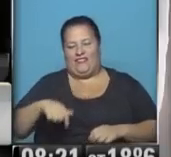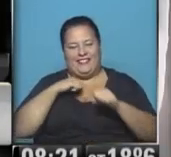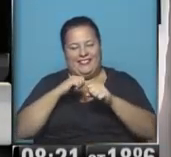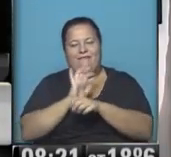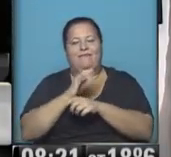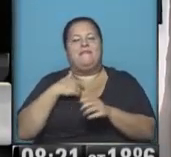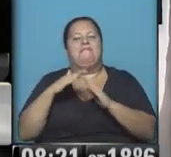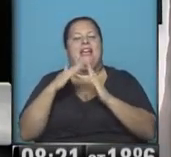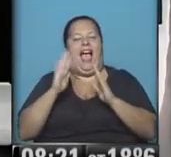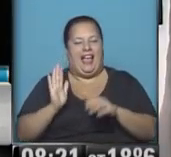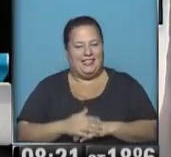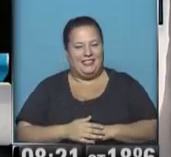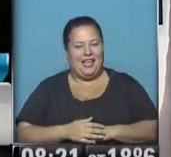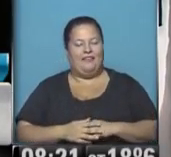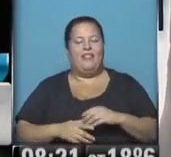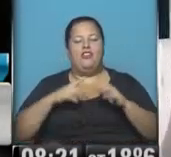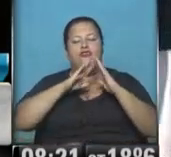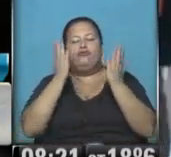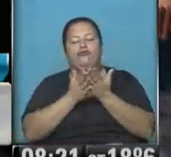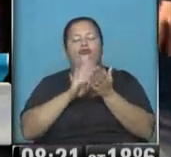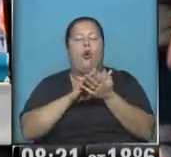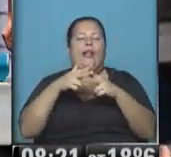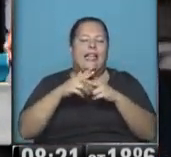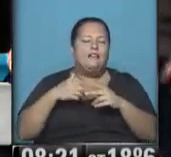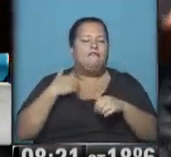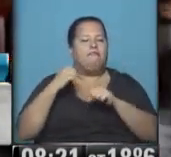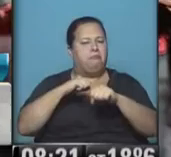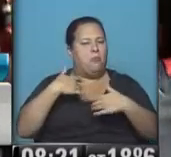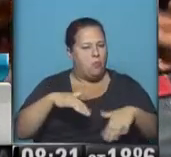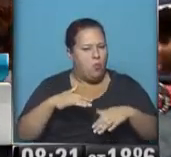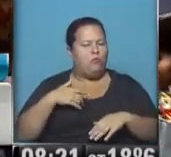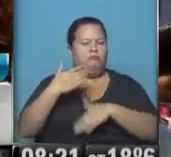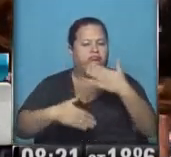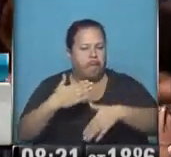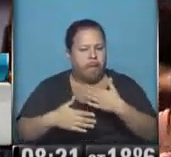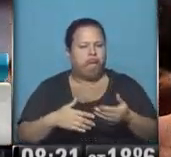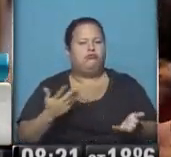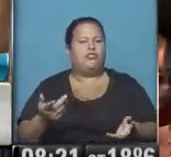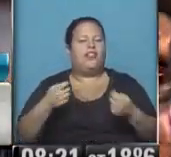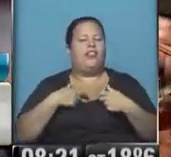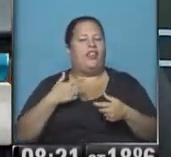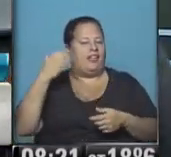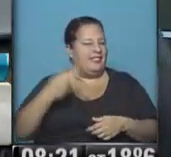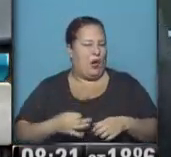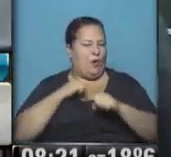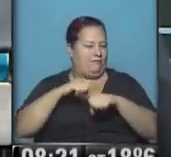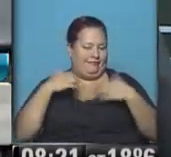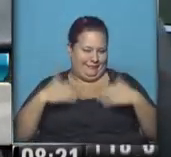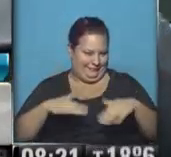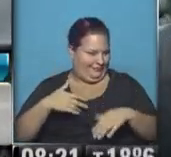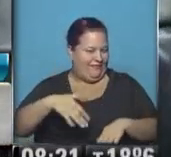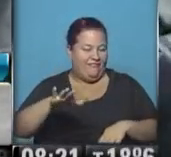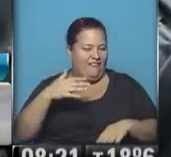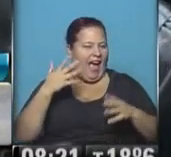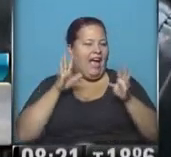pelear. Es como pelear en mi casa. Y del análisis de lo técnico, lo que vi es un gran peleador que va siempre para adelante, lo cual asegura que va a ser una pelea tremenda, va a